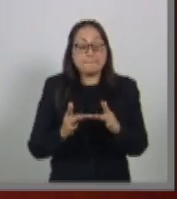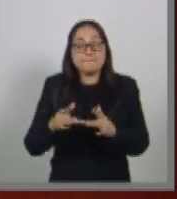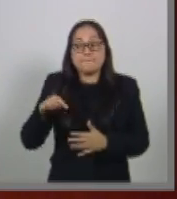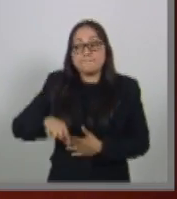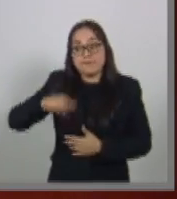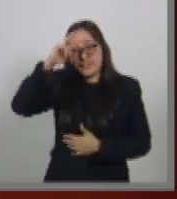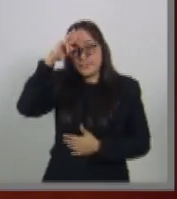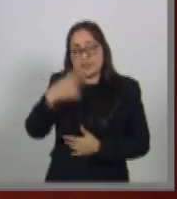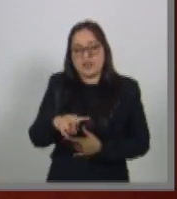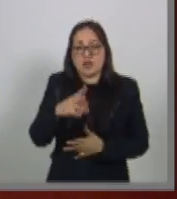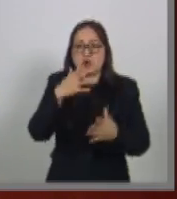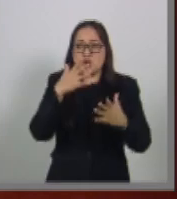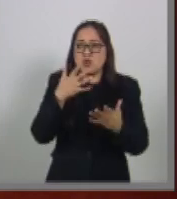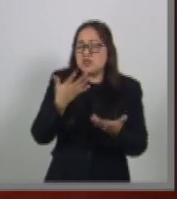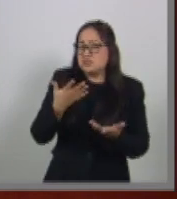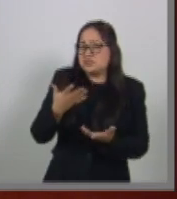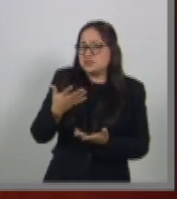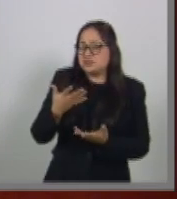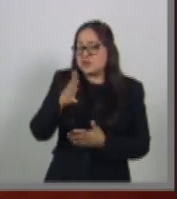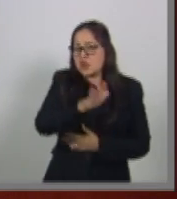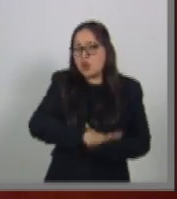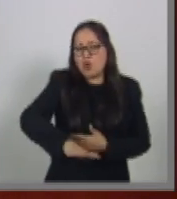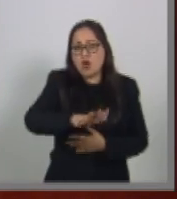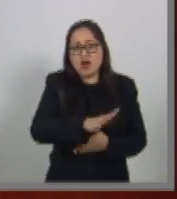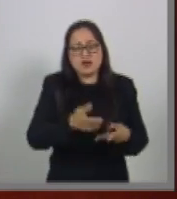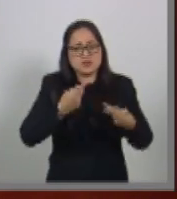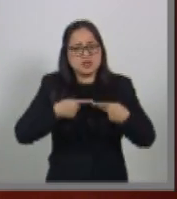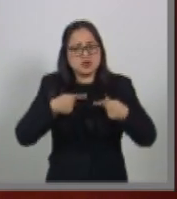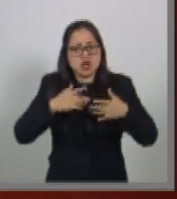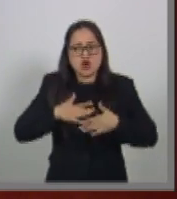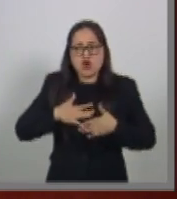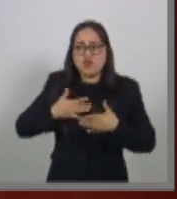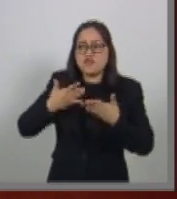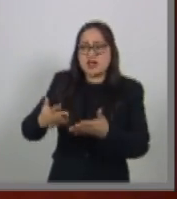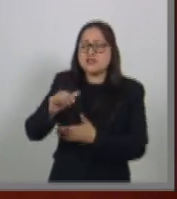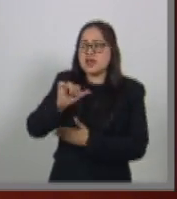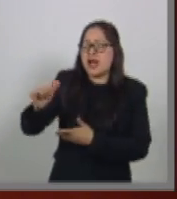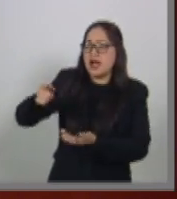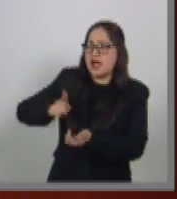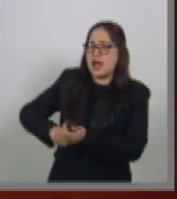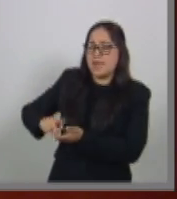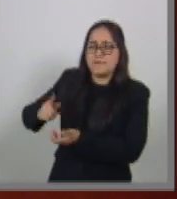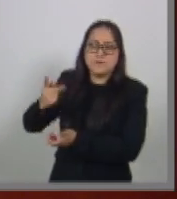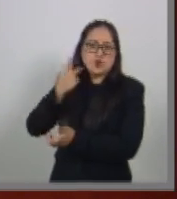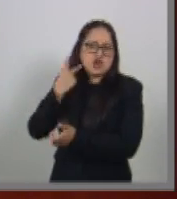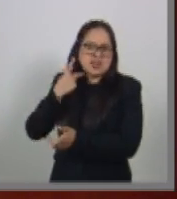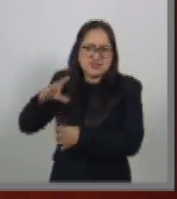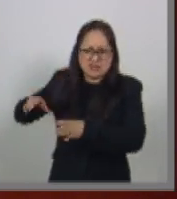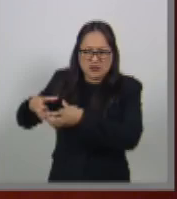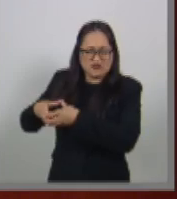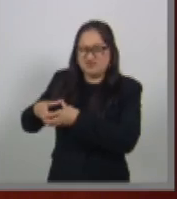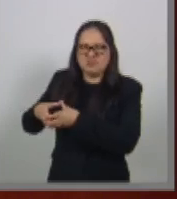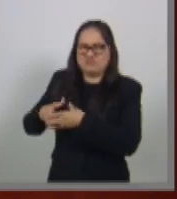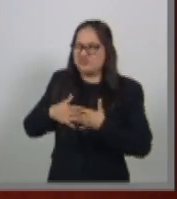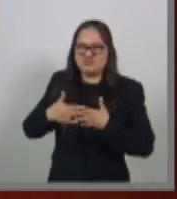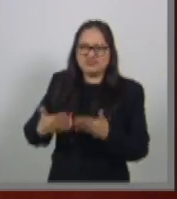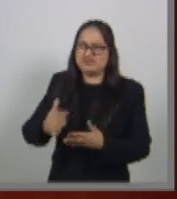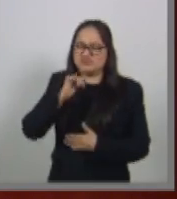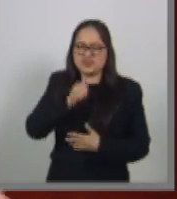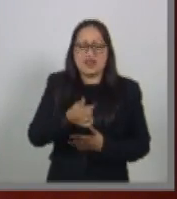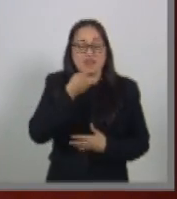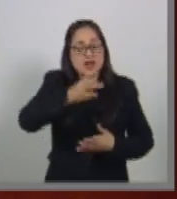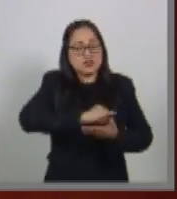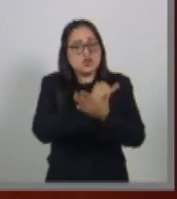la credibilidad que nuestros ciudadanos hacia el sistema político que nos rige. Se hace constar en el